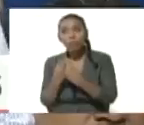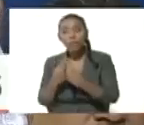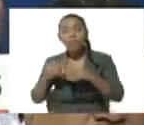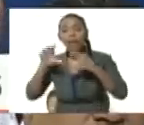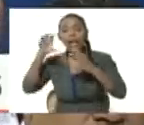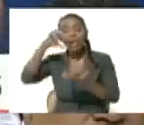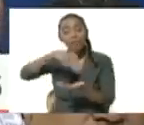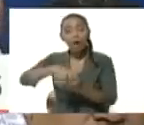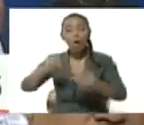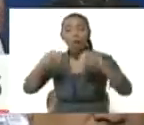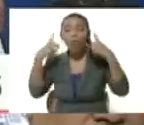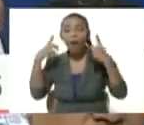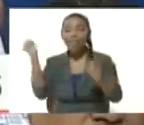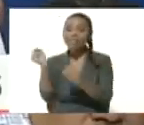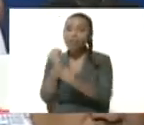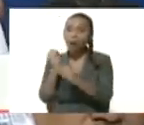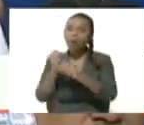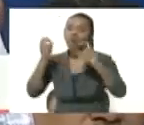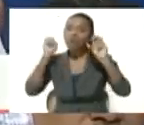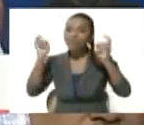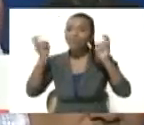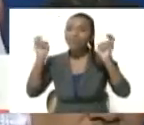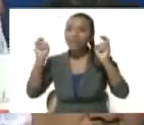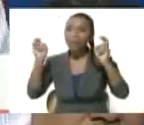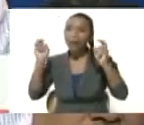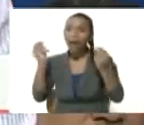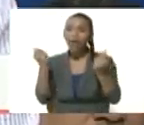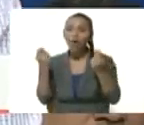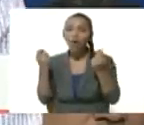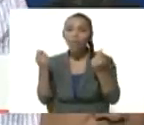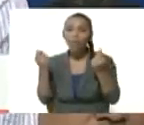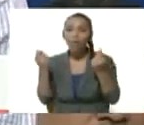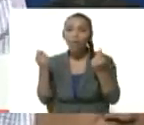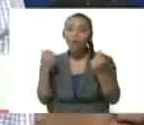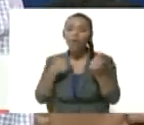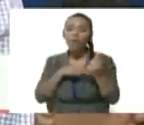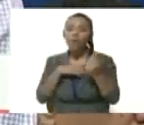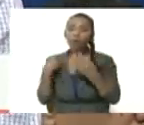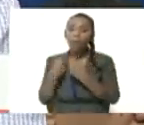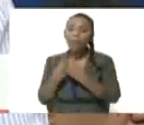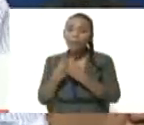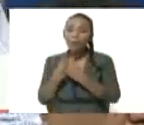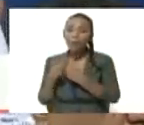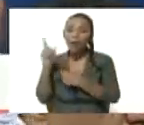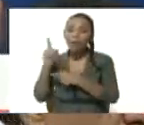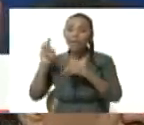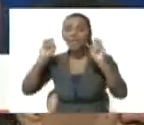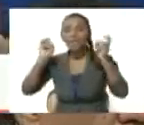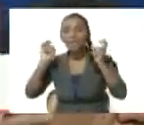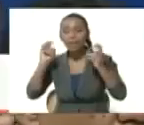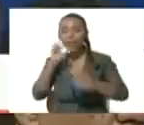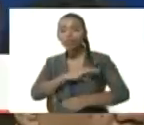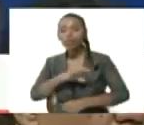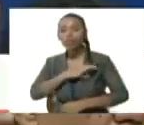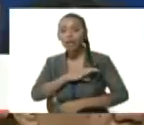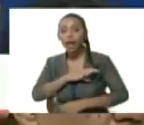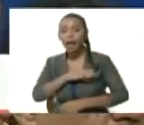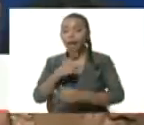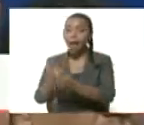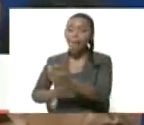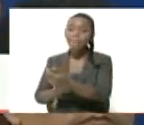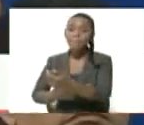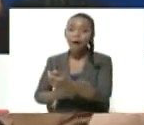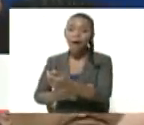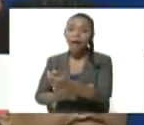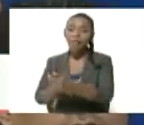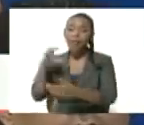Guaira ha estado trabajando el tema económico, el compañero Luis Jonás Reyes el tema social, nuestra hermana Joana del